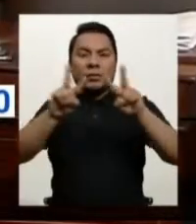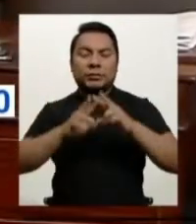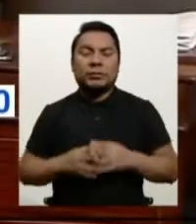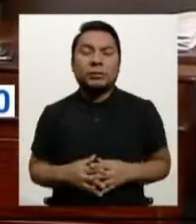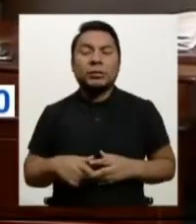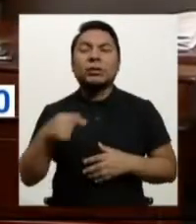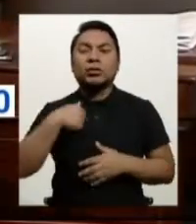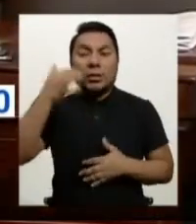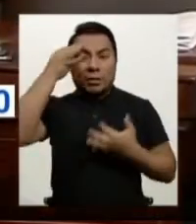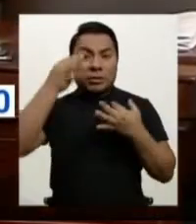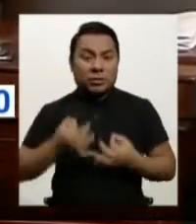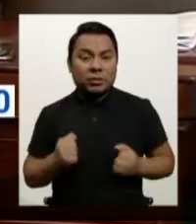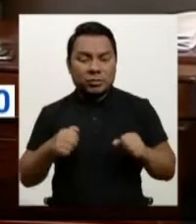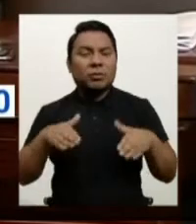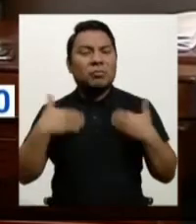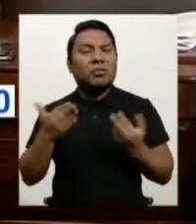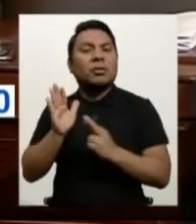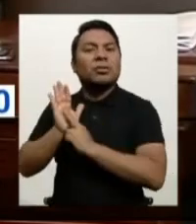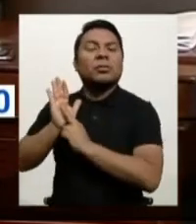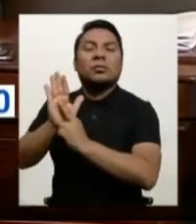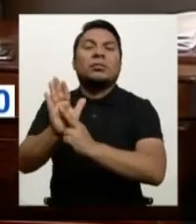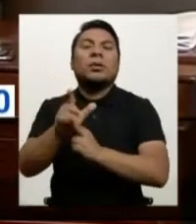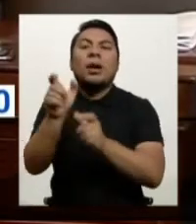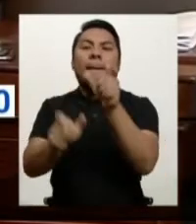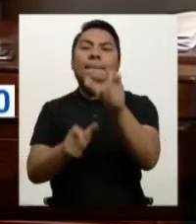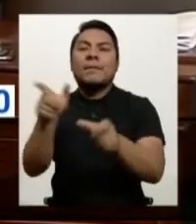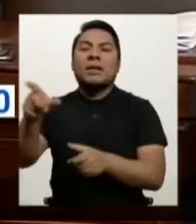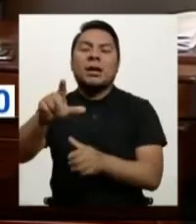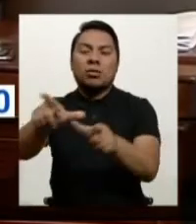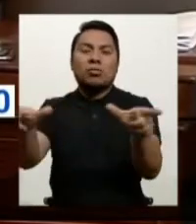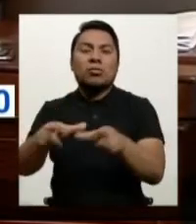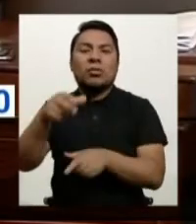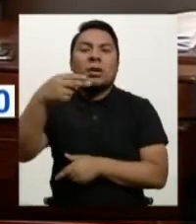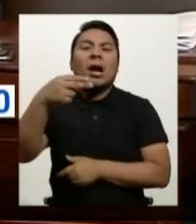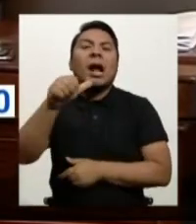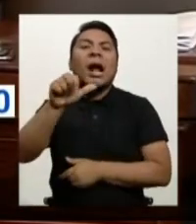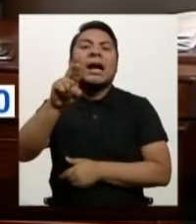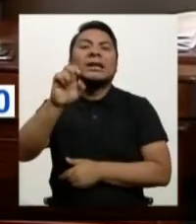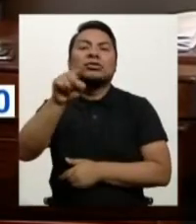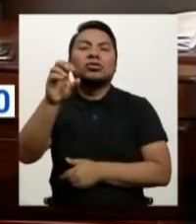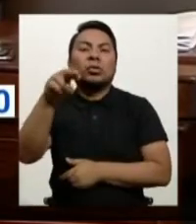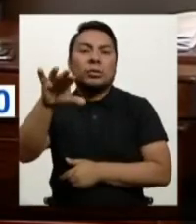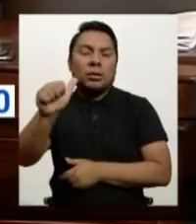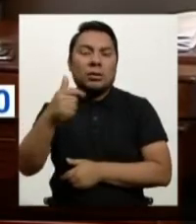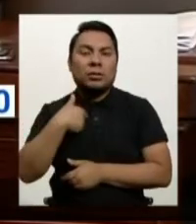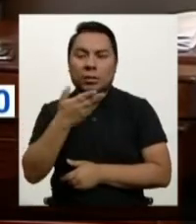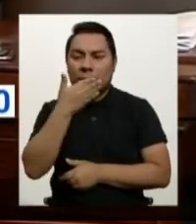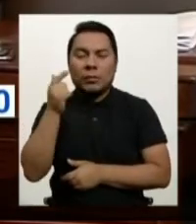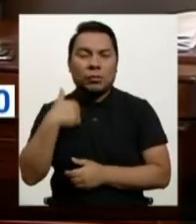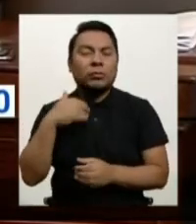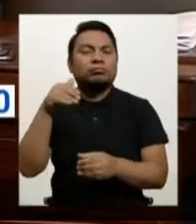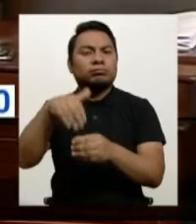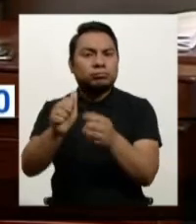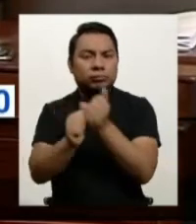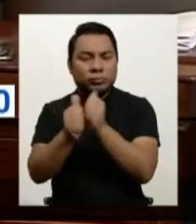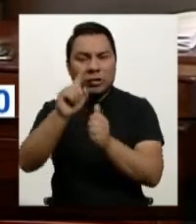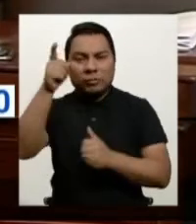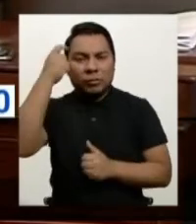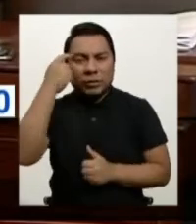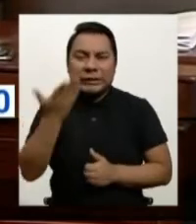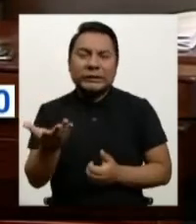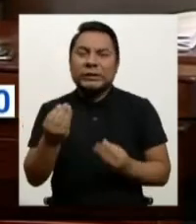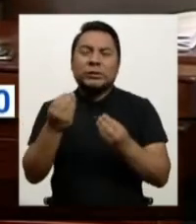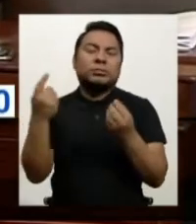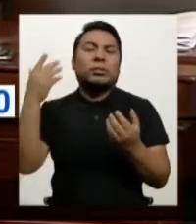He decidido que podré representar mejor a la gente de Arizona y servir mejor a mi país y a mi conciencia, liberándome de las consideraciones políticas que